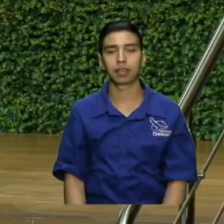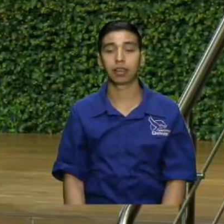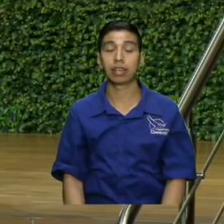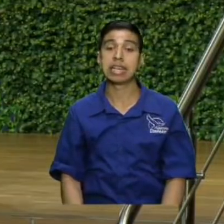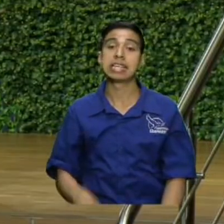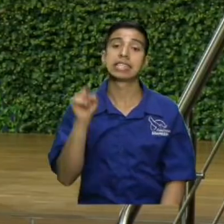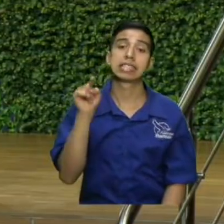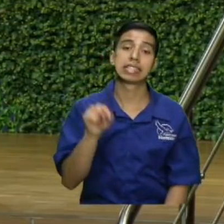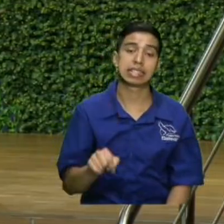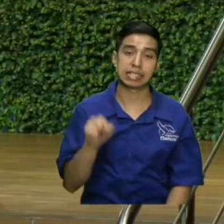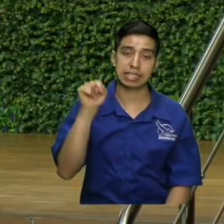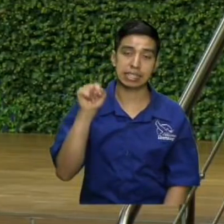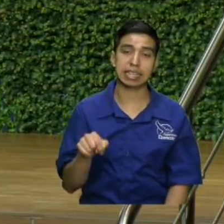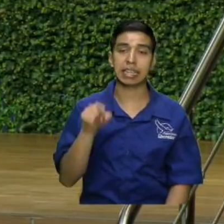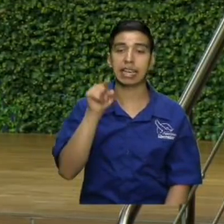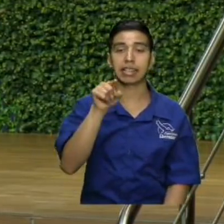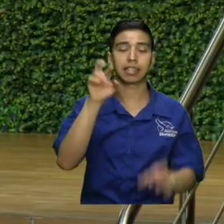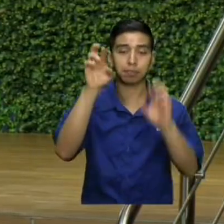hacer?